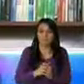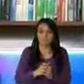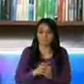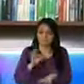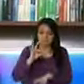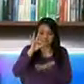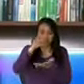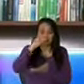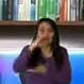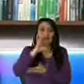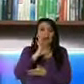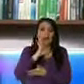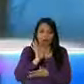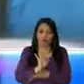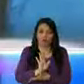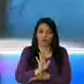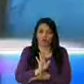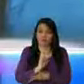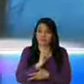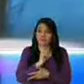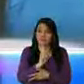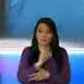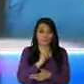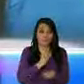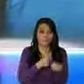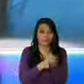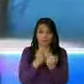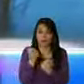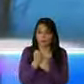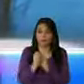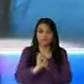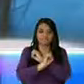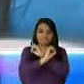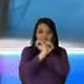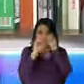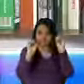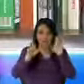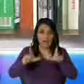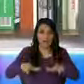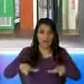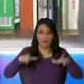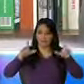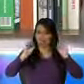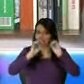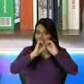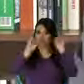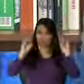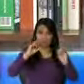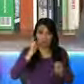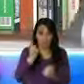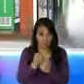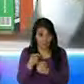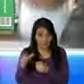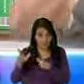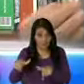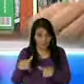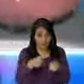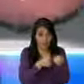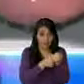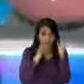Nacional por el Cambio, Paco Moncayo, señaló que no apoyará la candidatura de Moreno. Yo no voy a apoyar ni al uno ni al